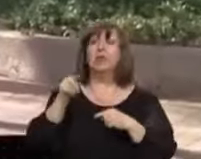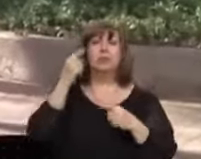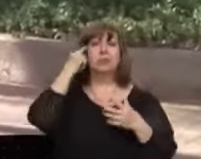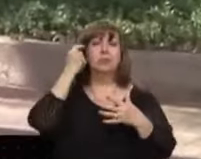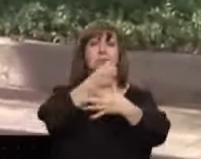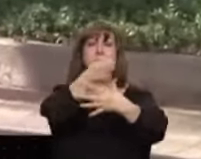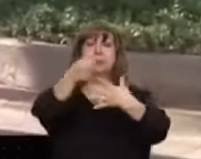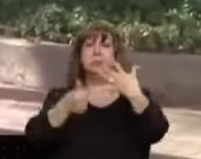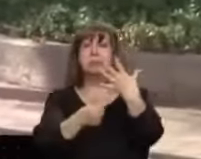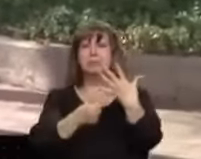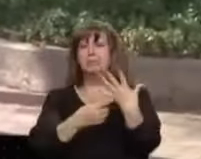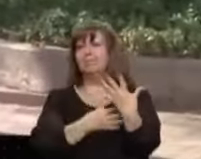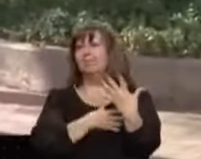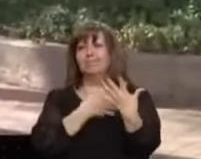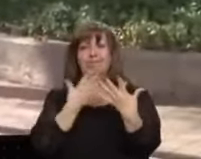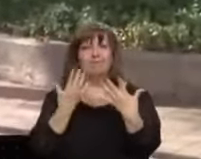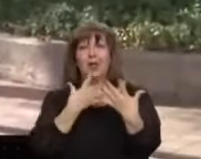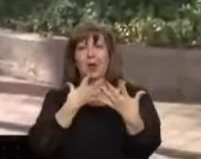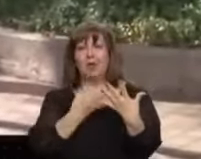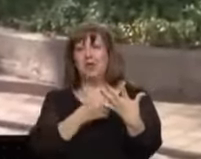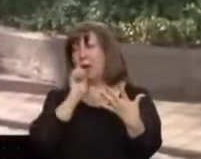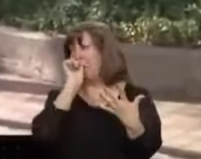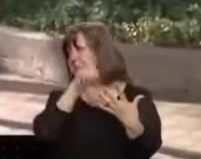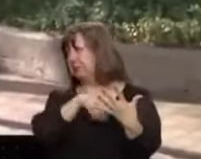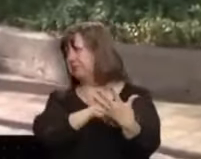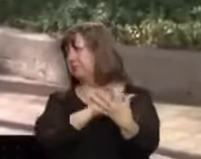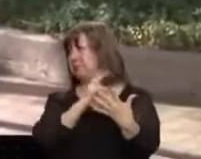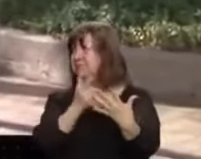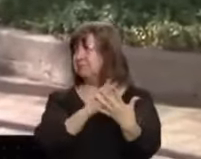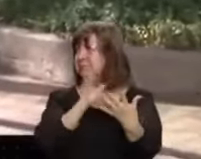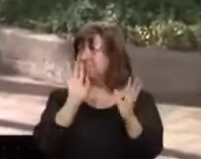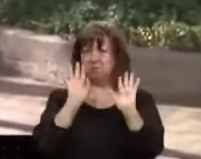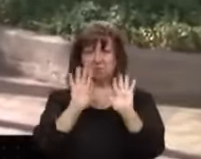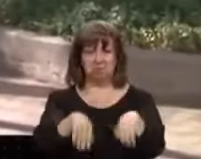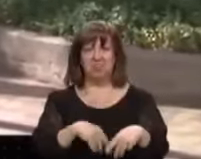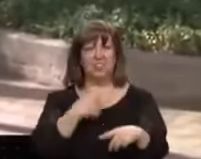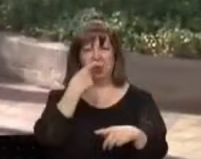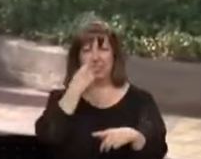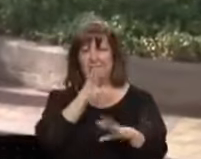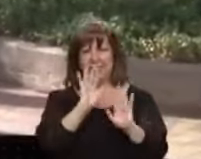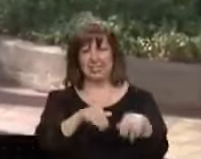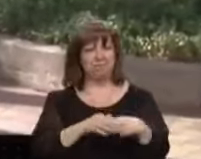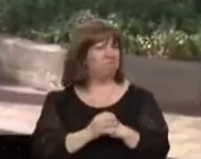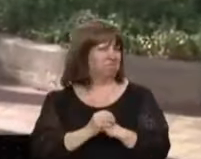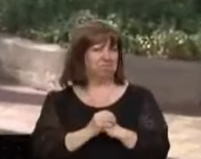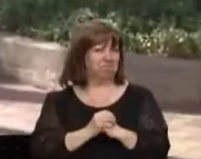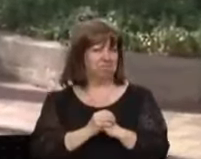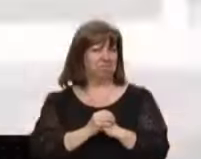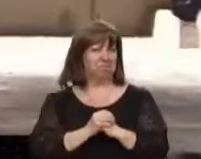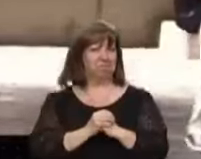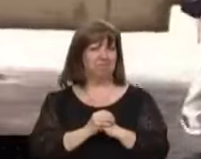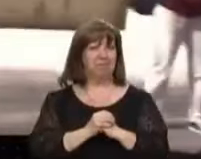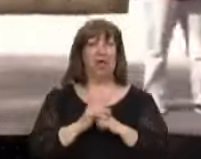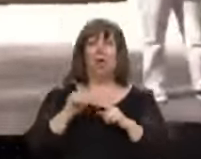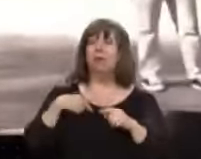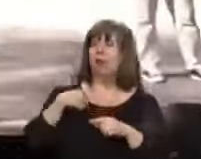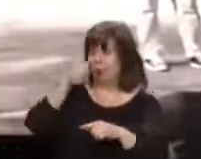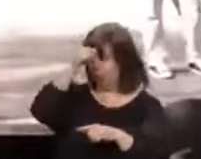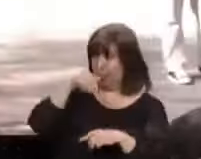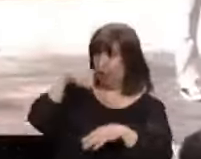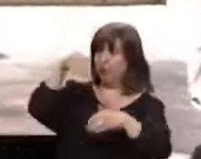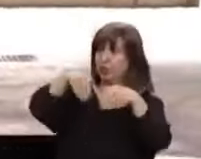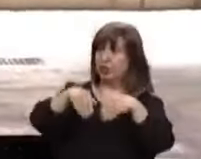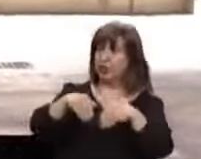actuales No la verdad no le he prestado mucha atención o sea como que no no les he seguido mucho vas a votar el domingo